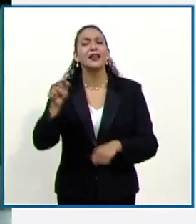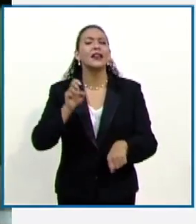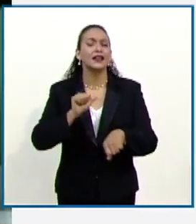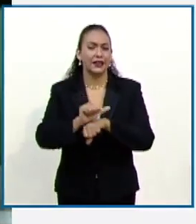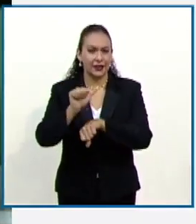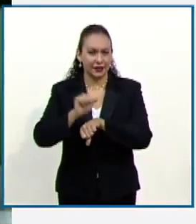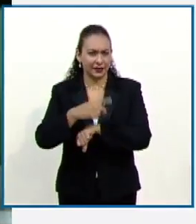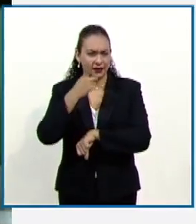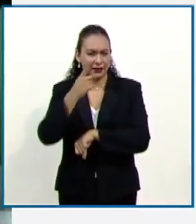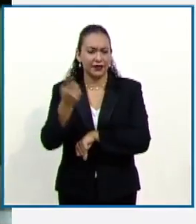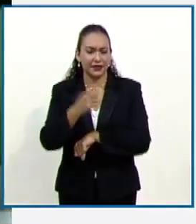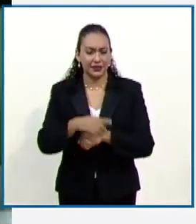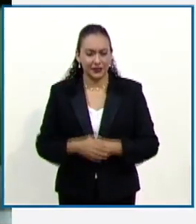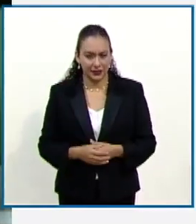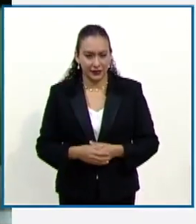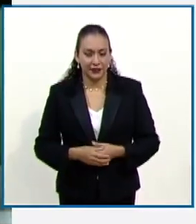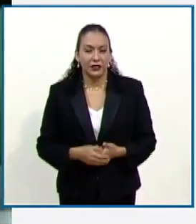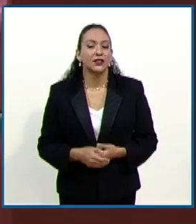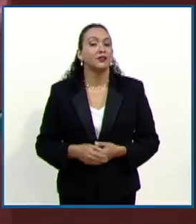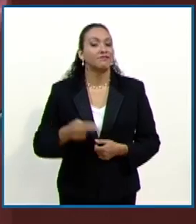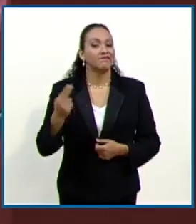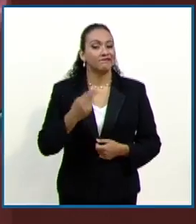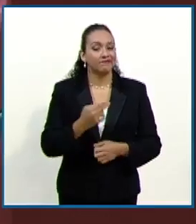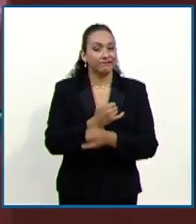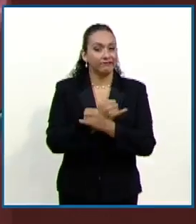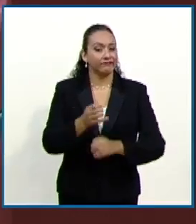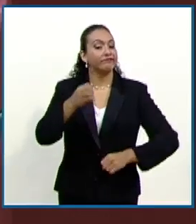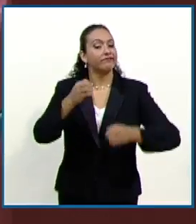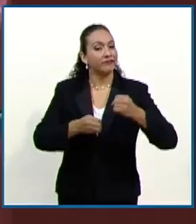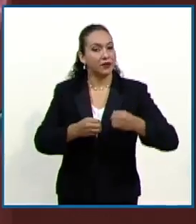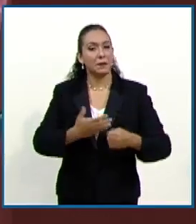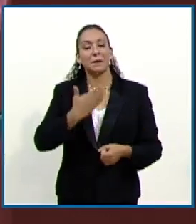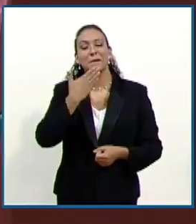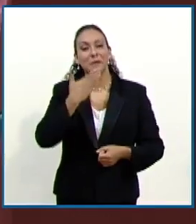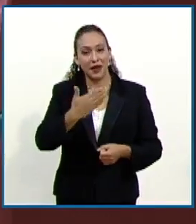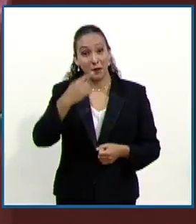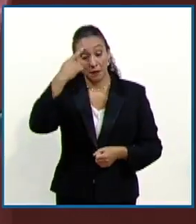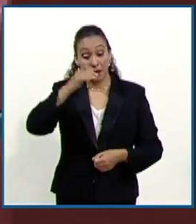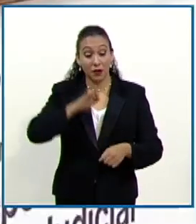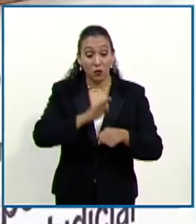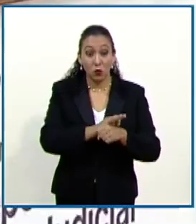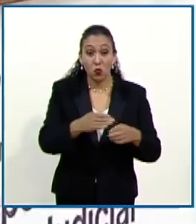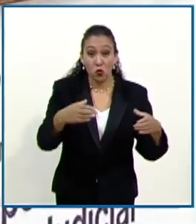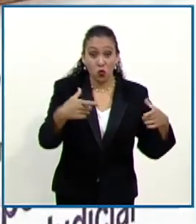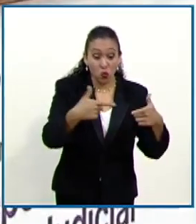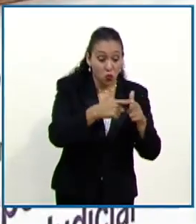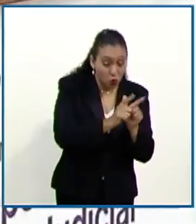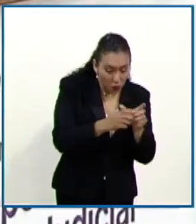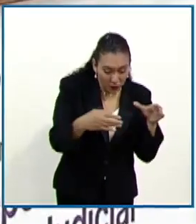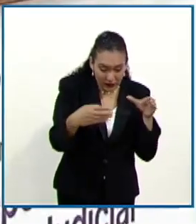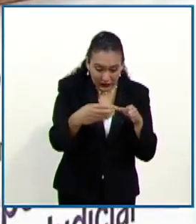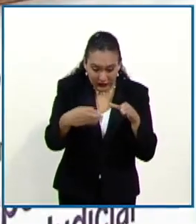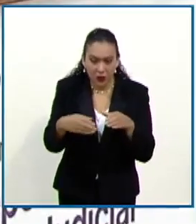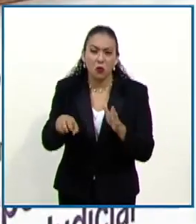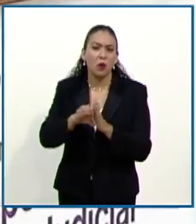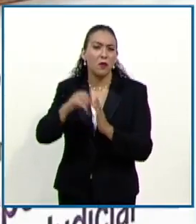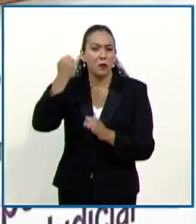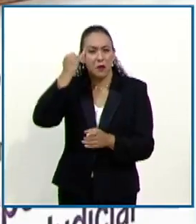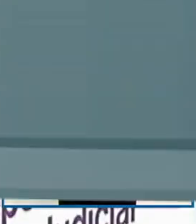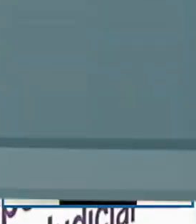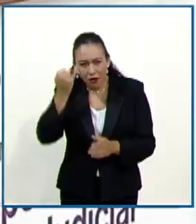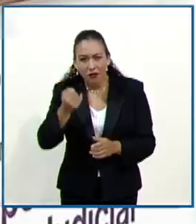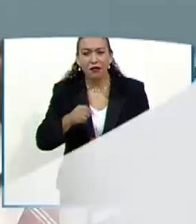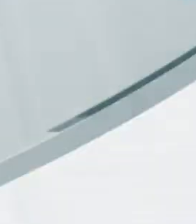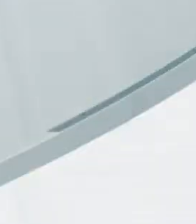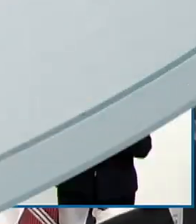la necesidad de que haya un poder judicial independiente que defienda a las minorías y que esté fuera del sistema electoral.